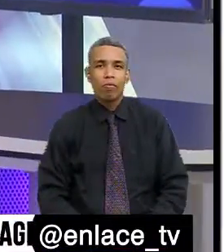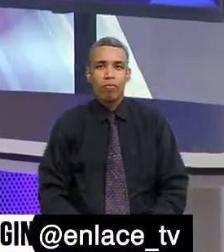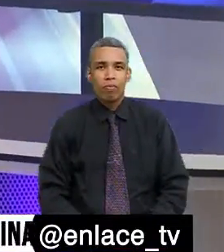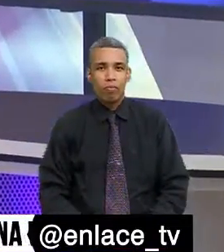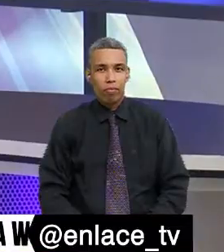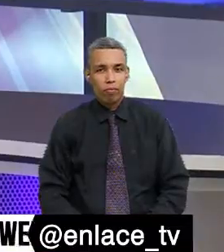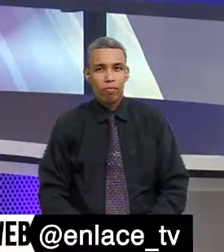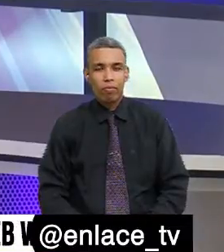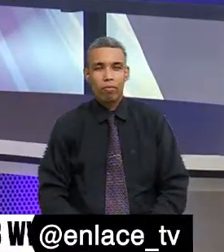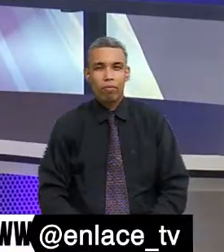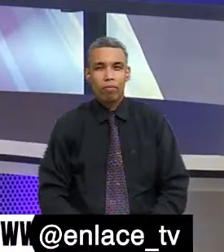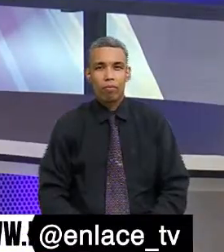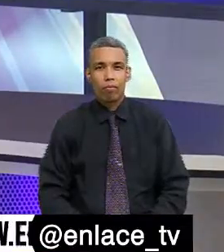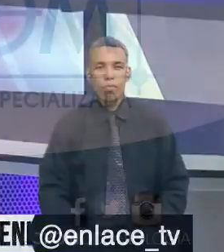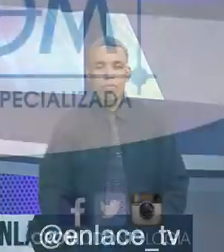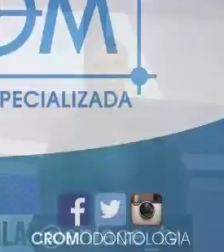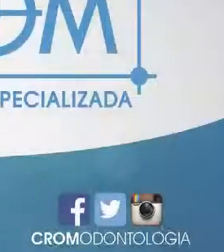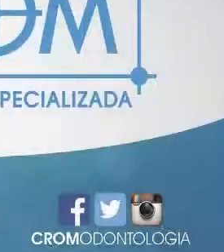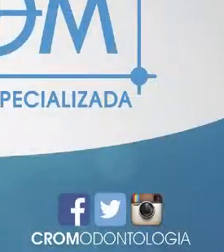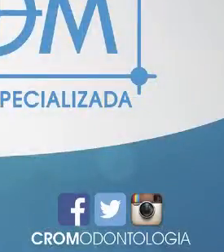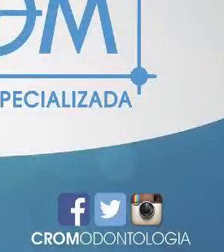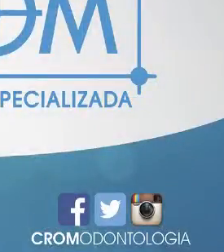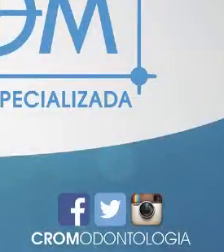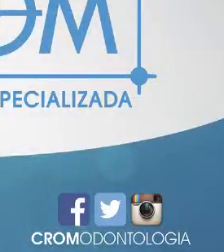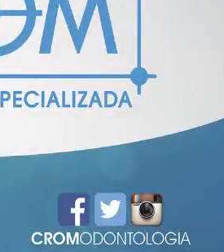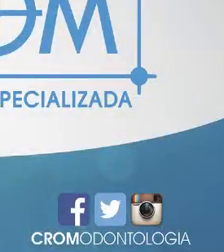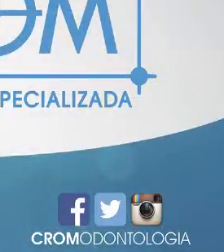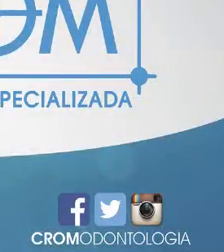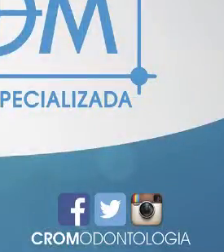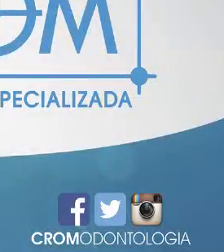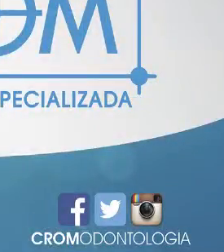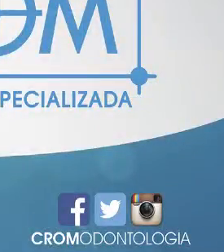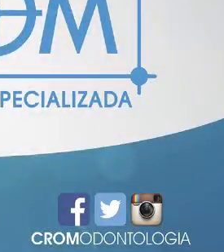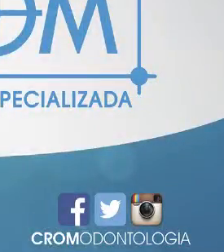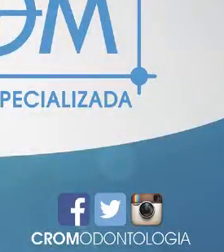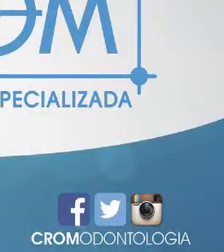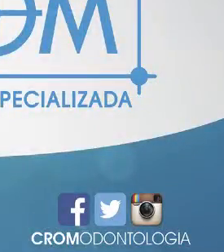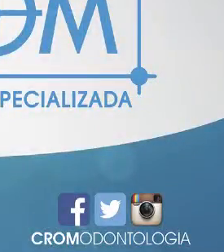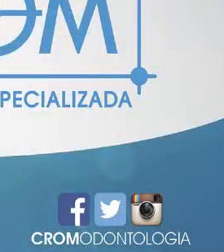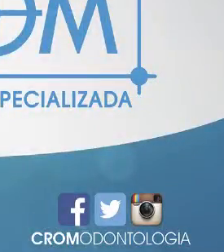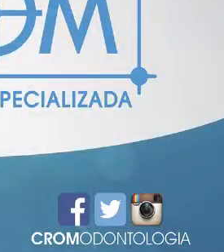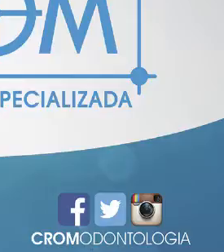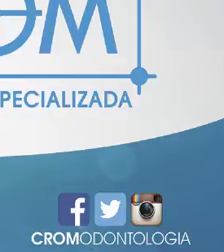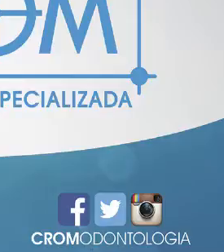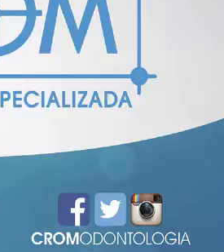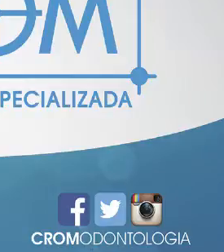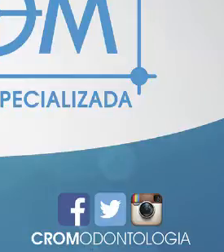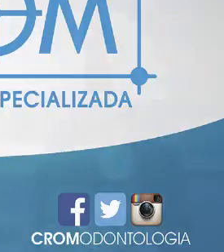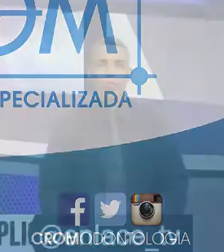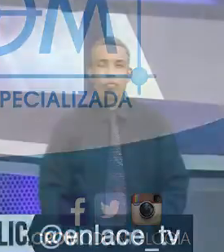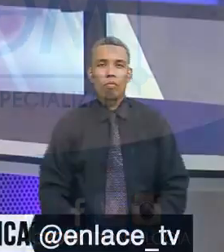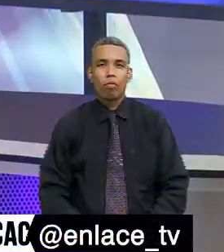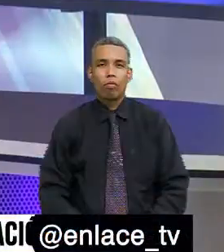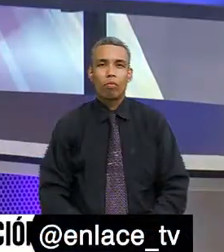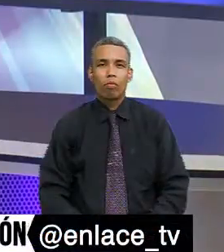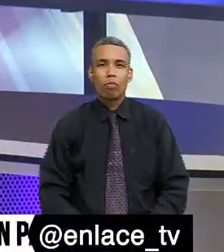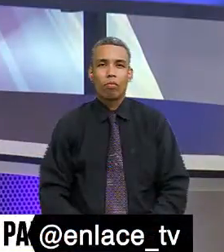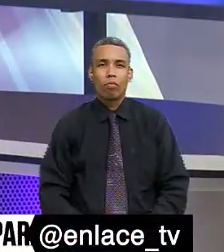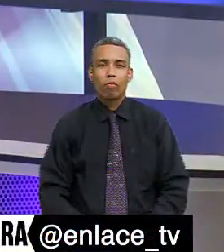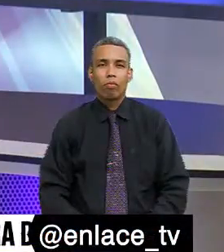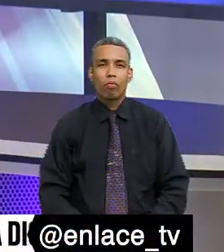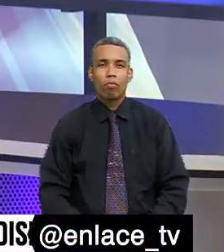www.enlacetelevisión.com. Visítenos. Y al mal tiempo, buena cara. Desde 1994, Chrome es la sonrisa de Barranca Bermeja.